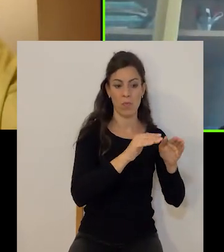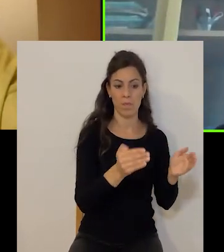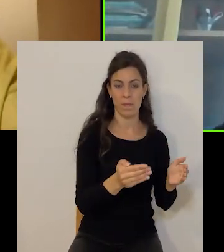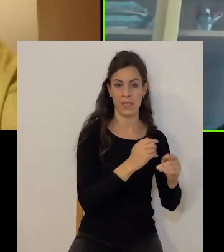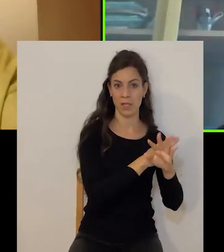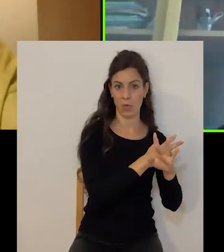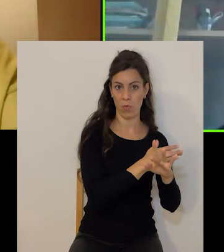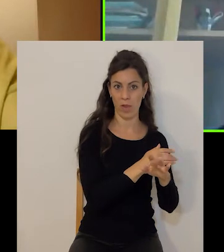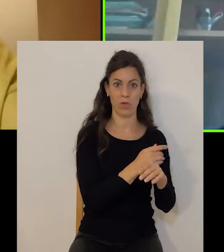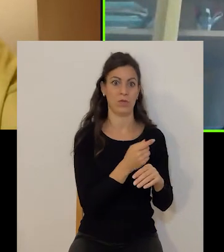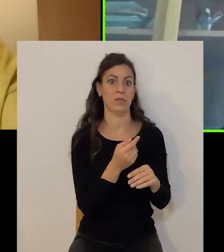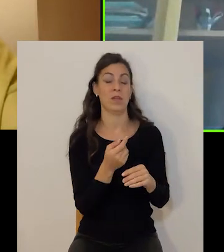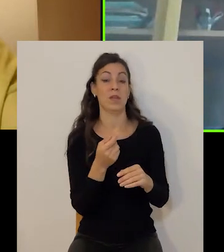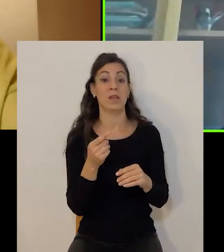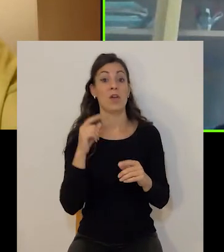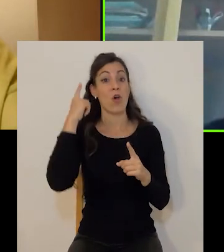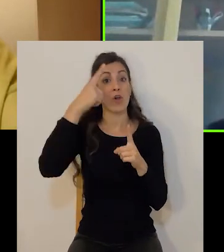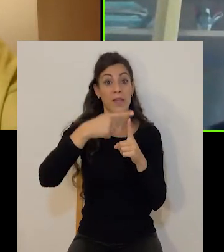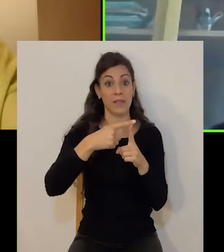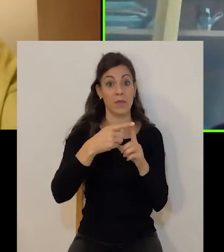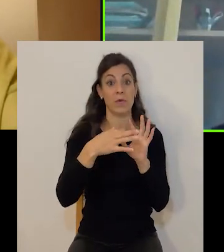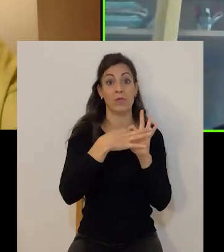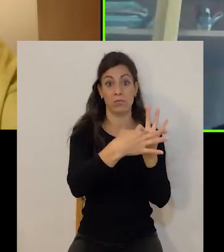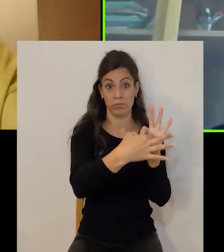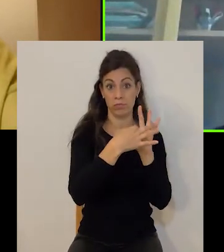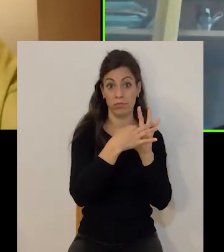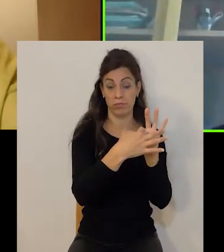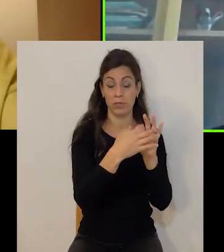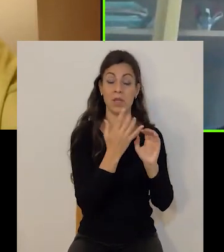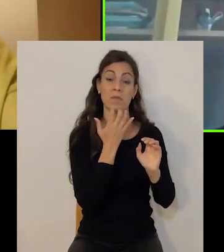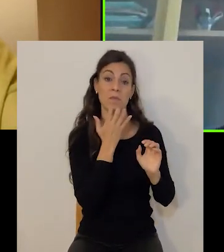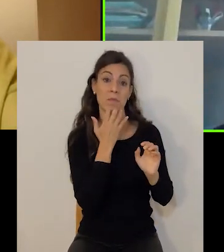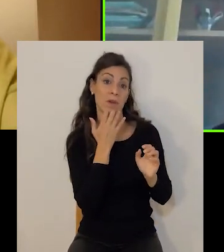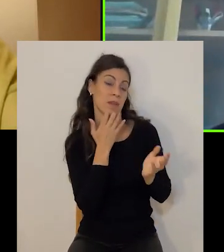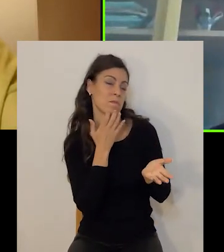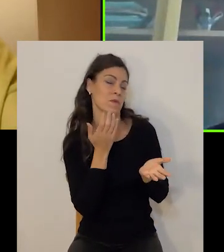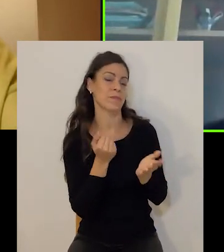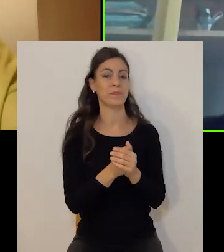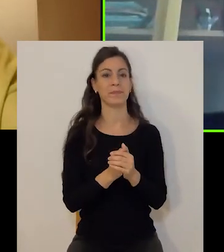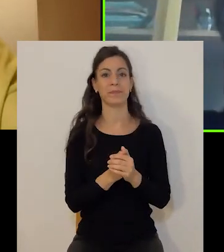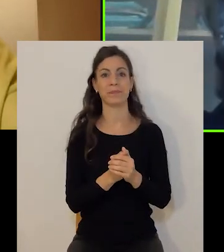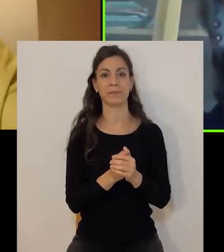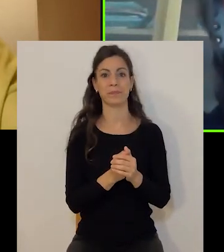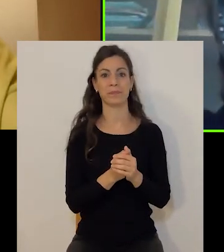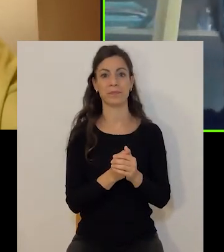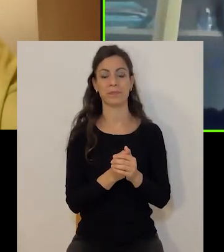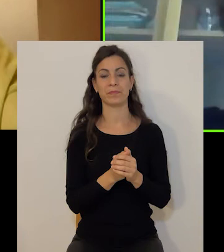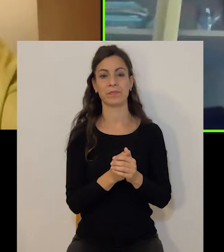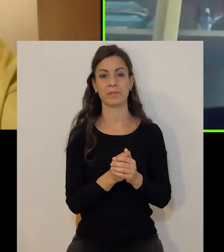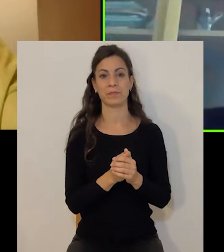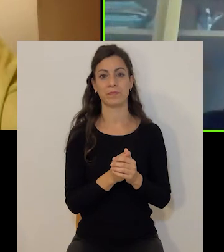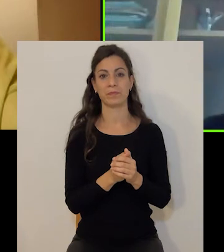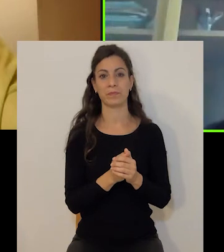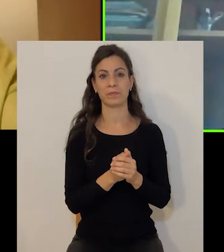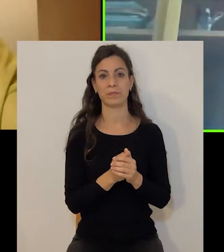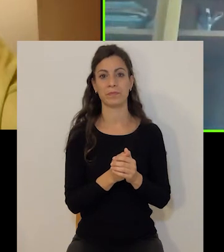área unido a unos objetivos. Es decir, por ejemplo, queremos mejorar la fluencia